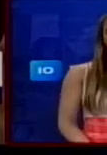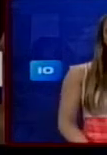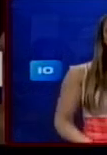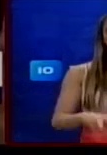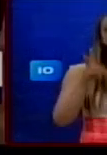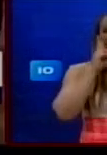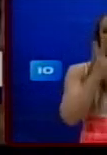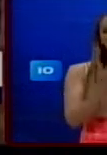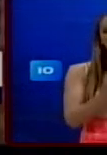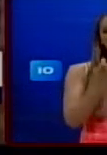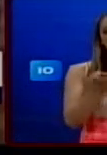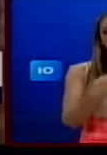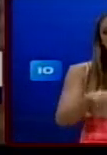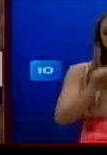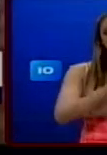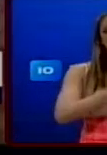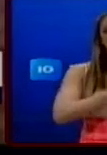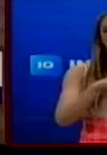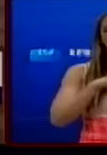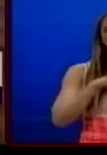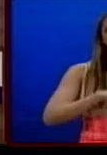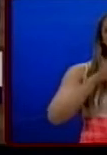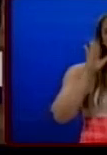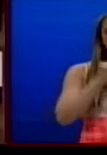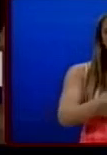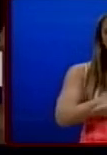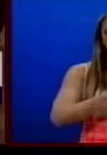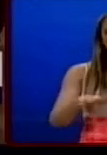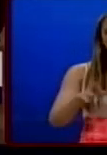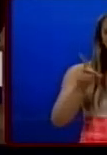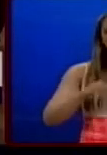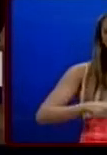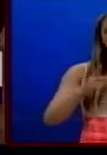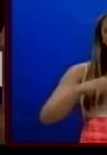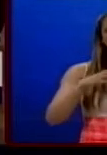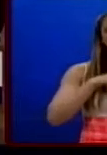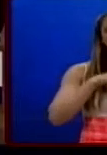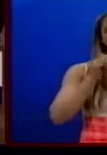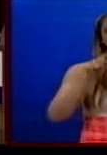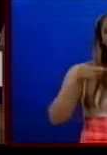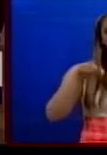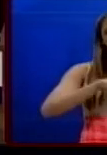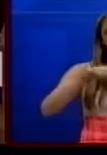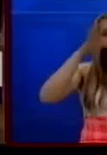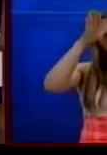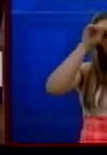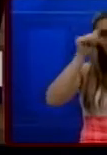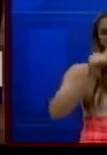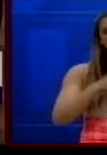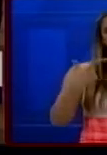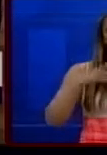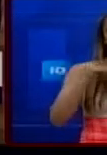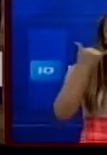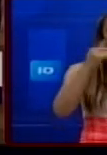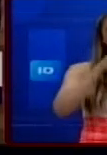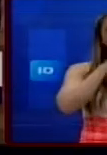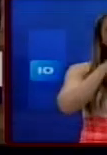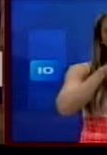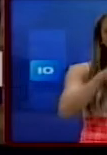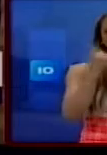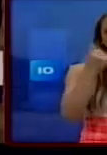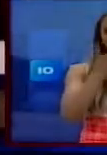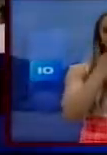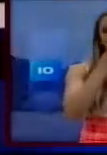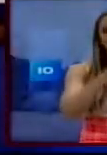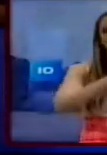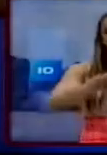Se espera que en esta semana se pueda tener una información más precisa sobre el acuerdo que se está teniendo a cabo entre Guanajuato y Jalisco. Decirles